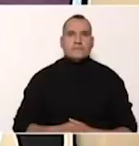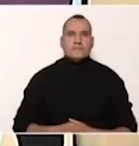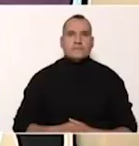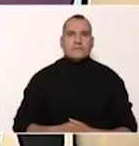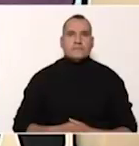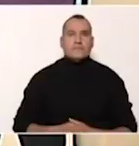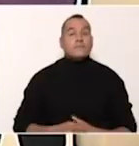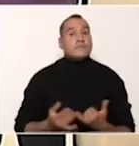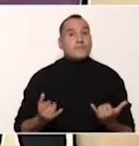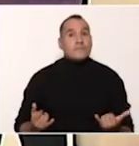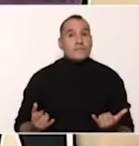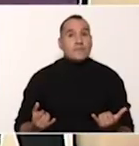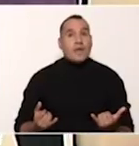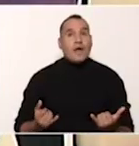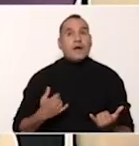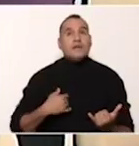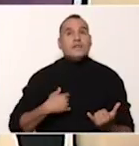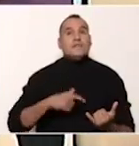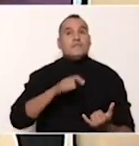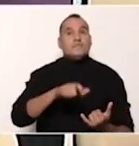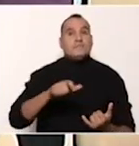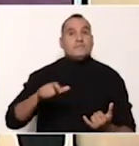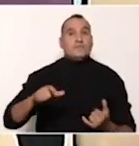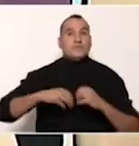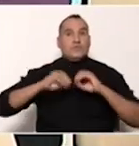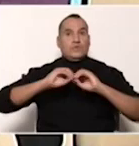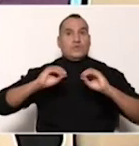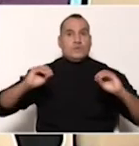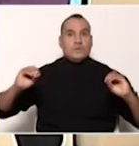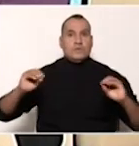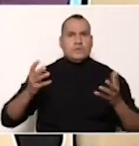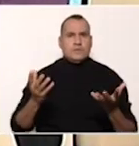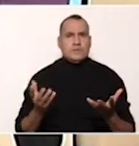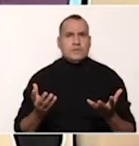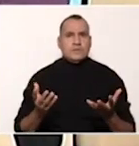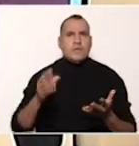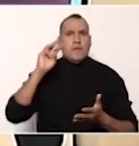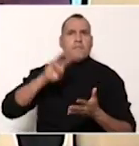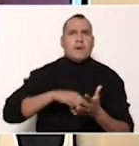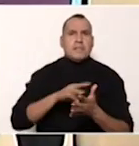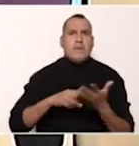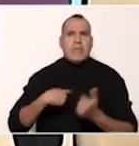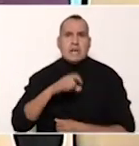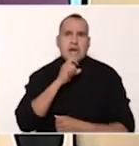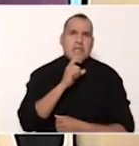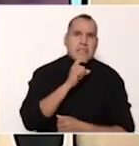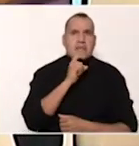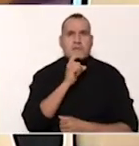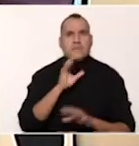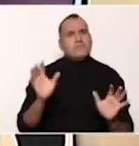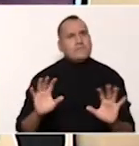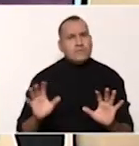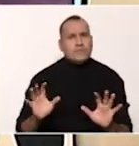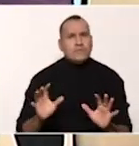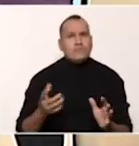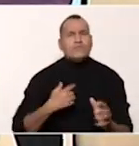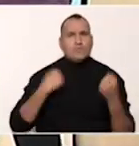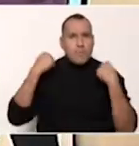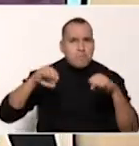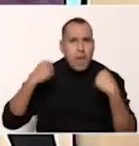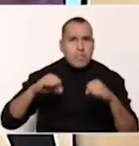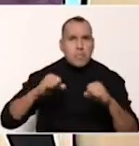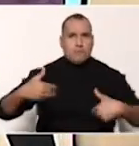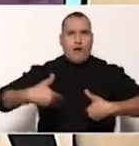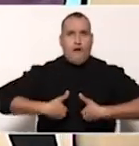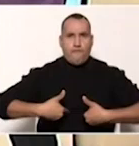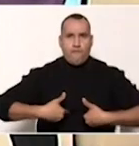Hay áreas de formación que históricamente nos las han vendido como complejas. Una de ellas es matemáticas, pero con disciplina, dedicación y mucho esfuerzo